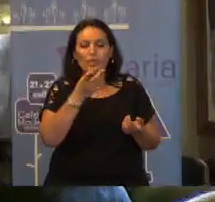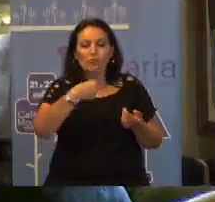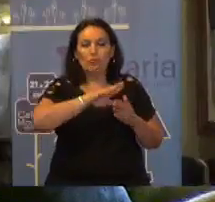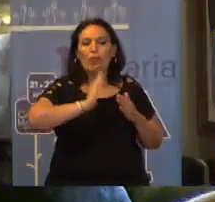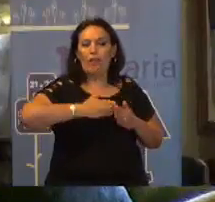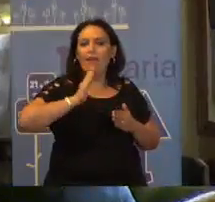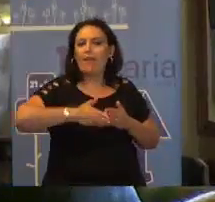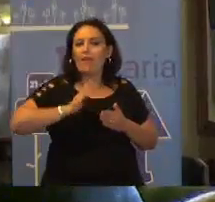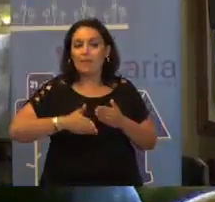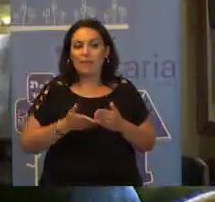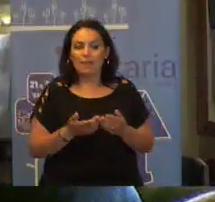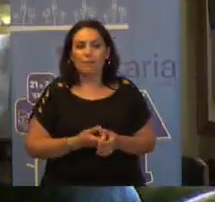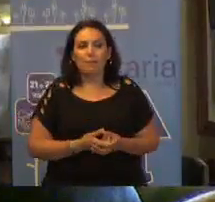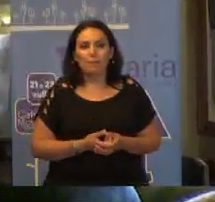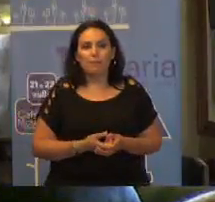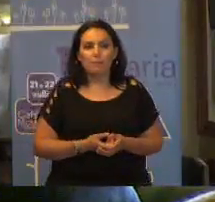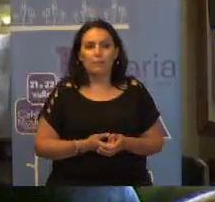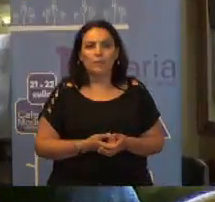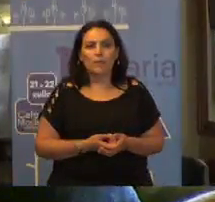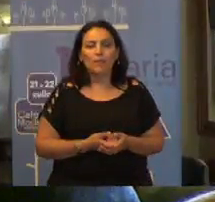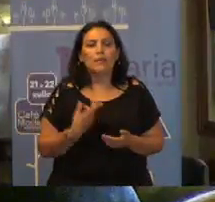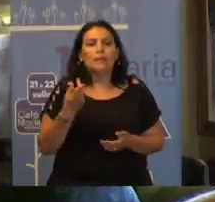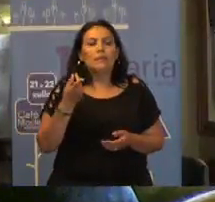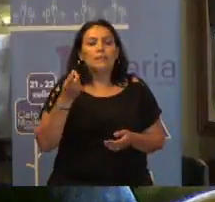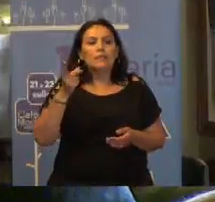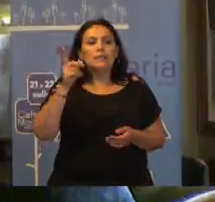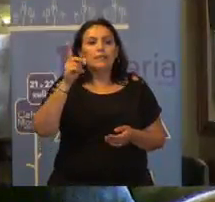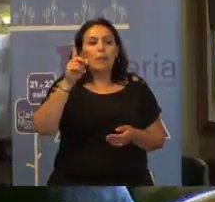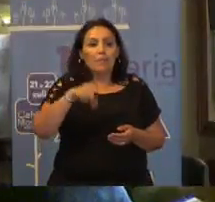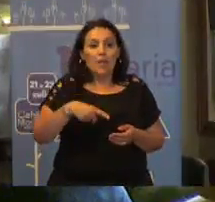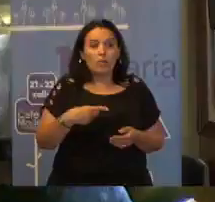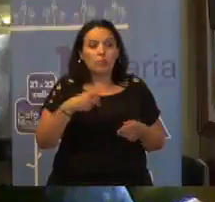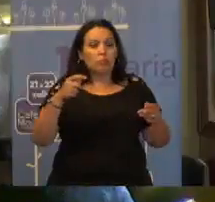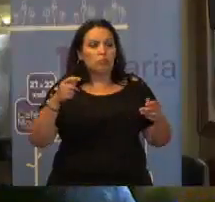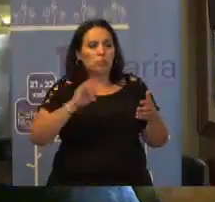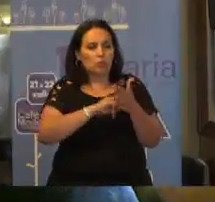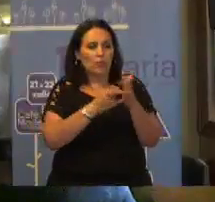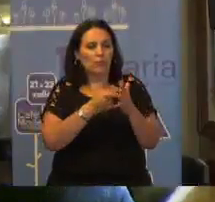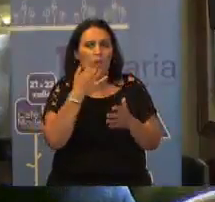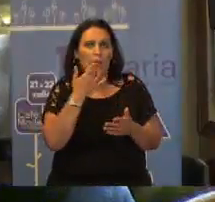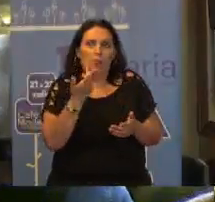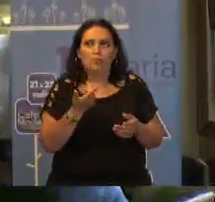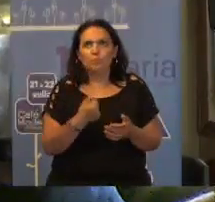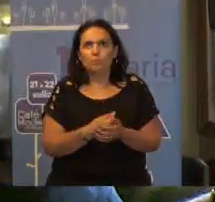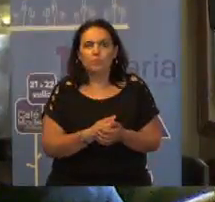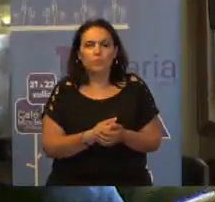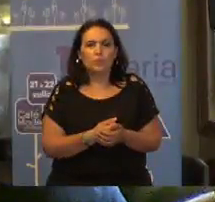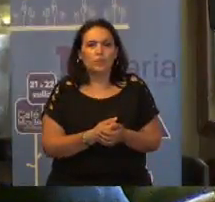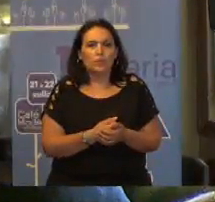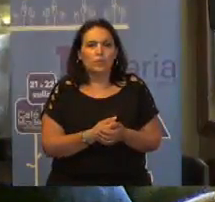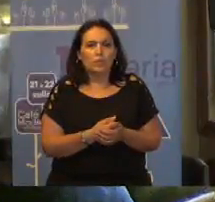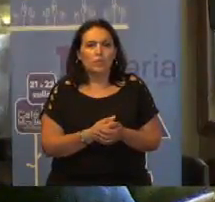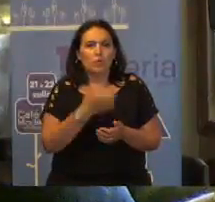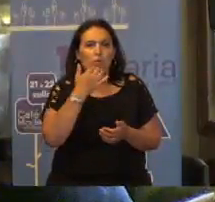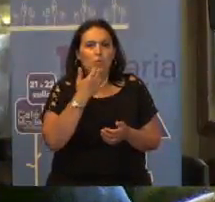limitado. E, pois, tamén, digamos, outros proxectos, é dicir, por exemplo, o tema, e vos aí podedes, tendo